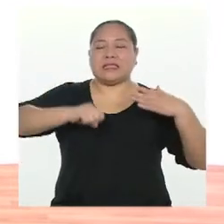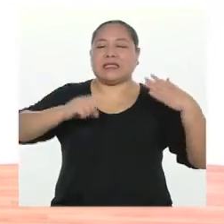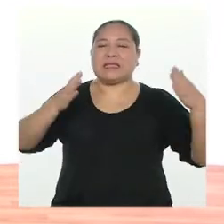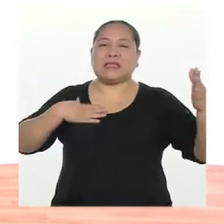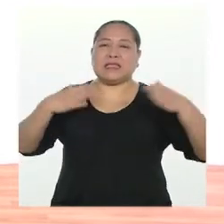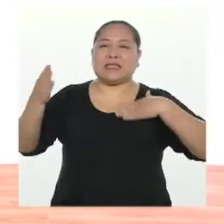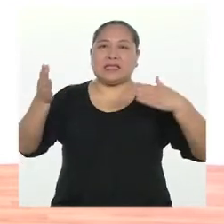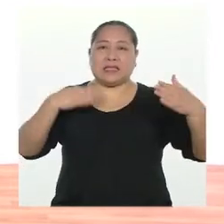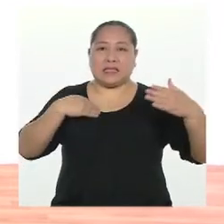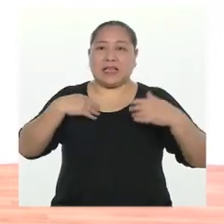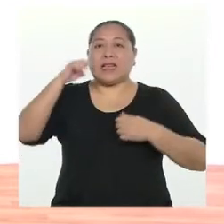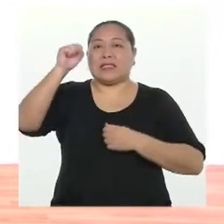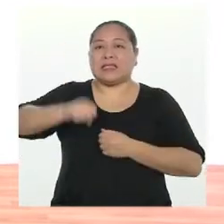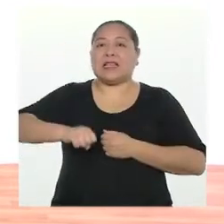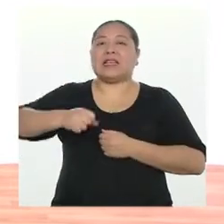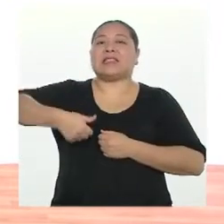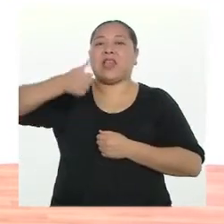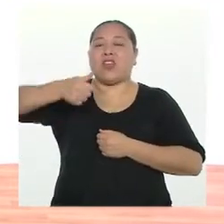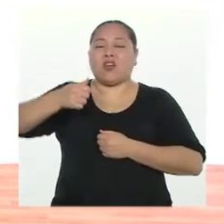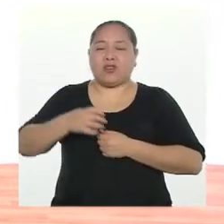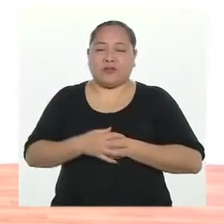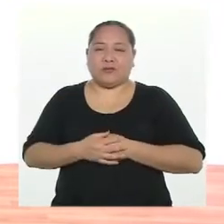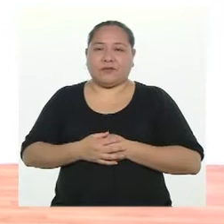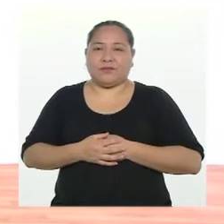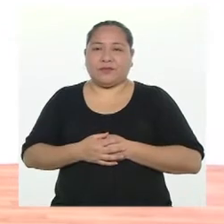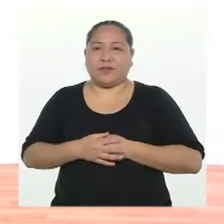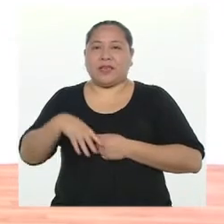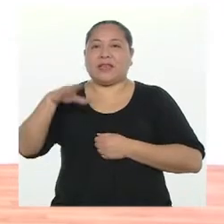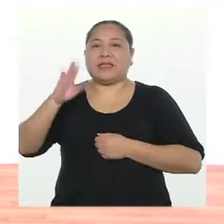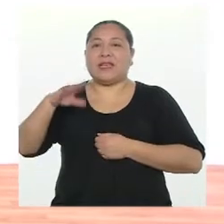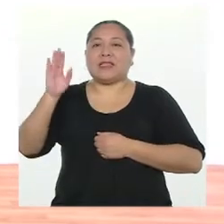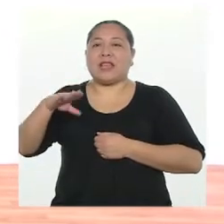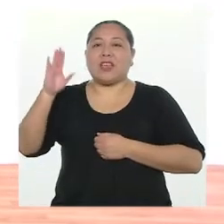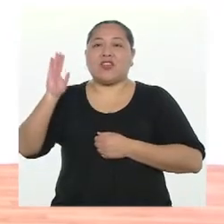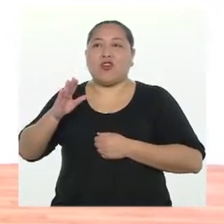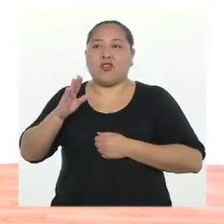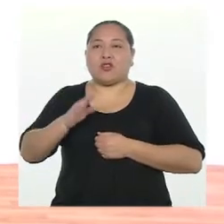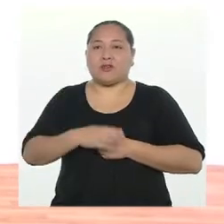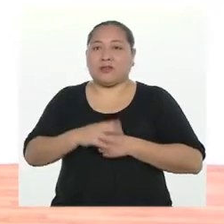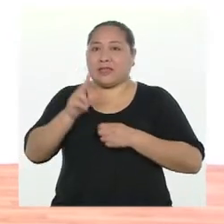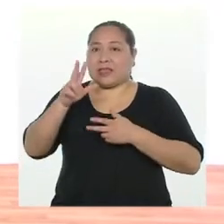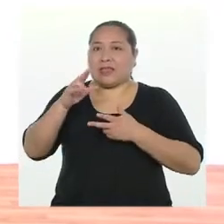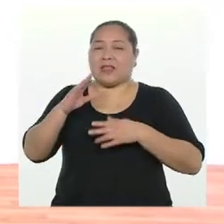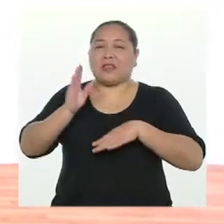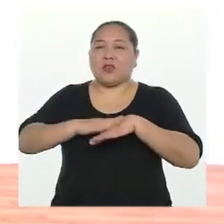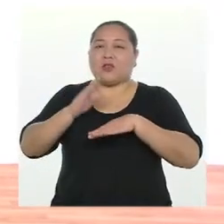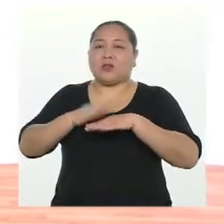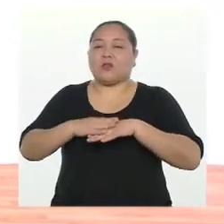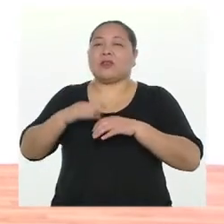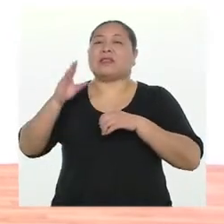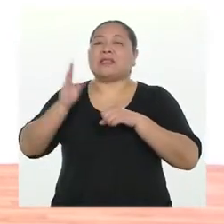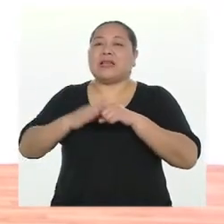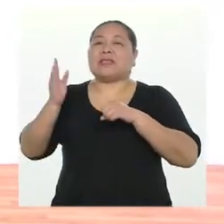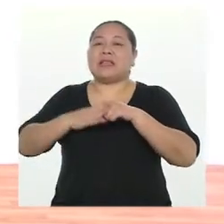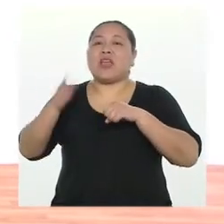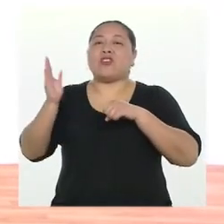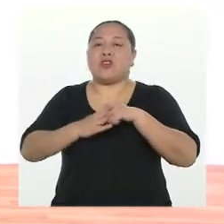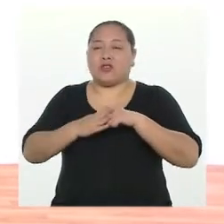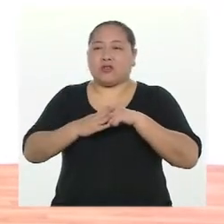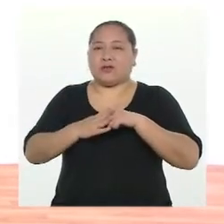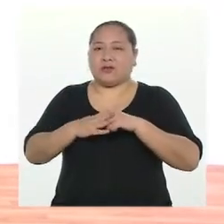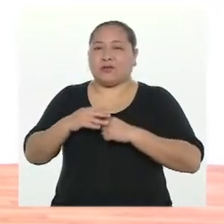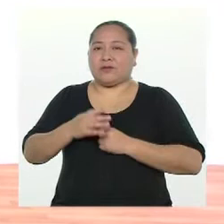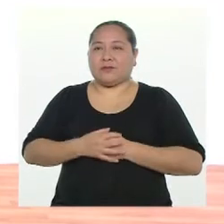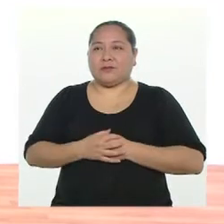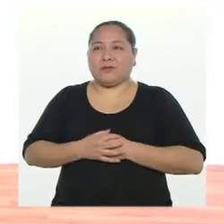Una vez más, sí señor. La tercera, sí señor. Repítelo conmigo, sí